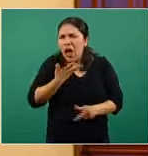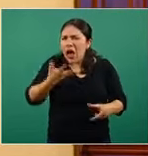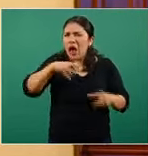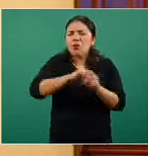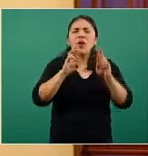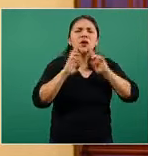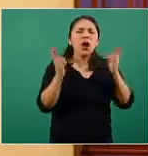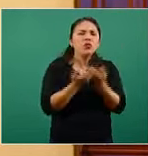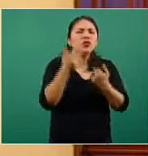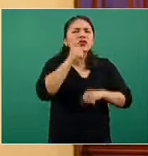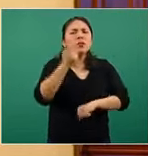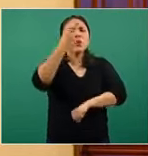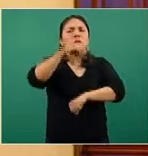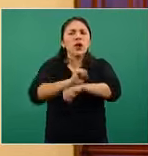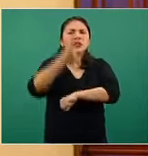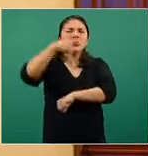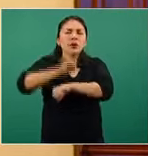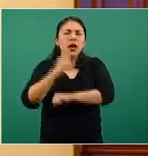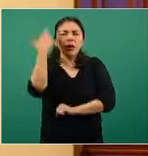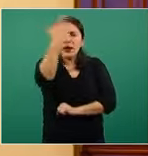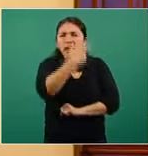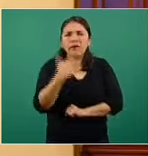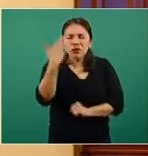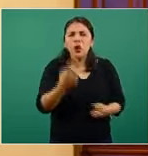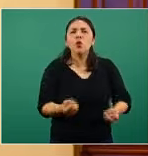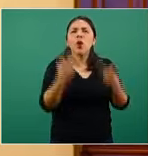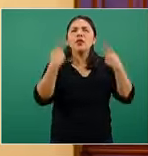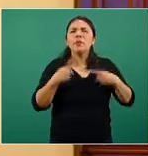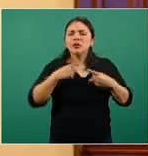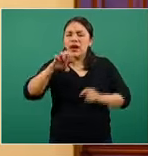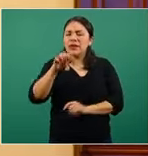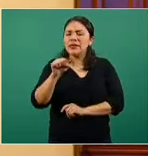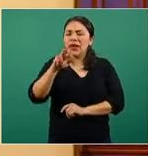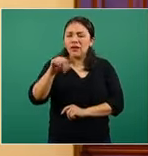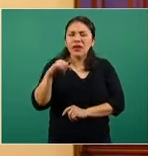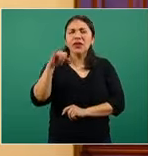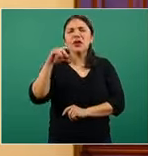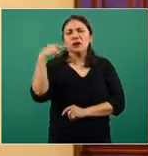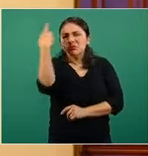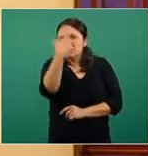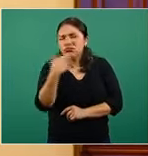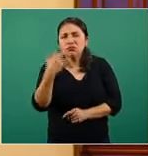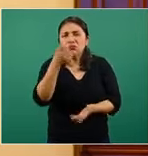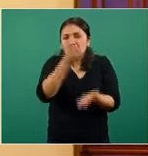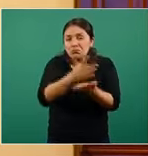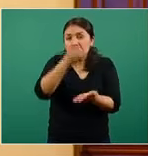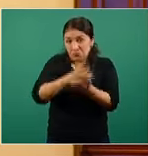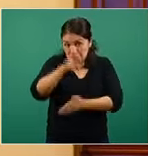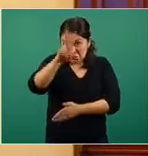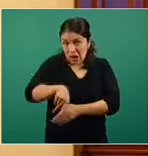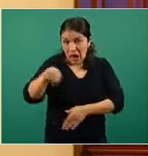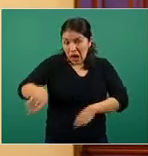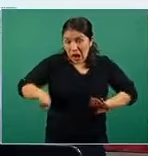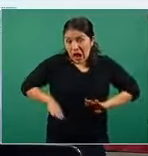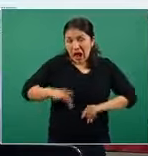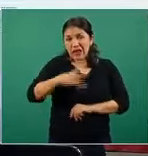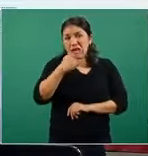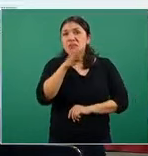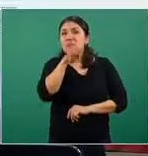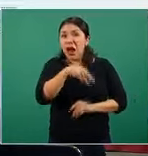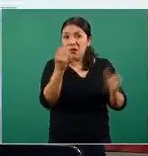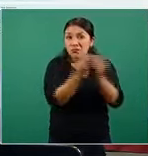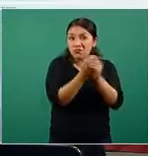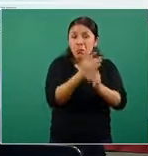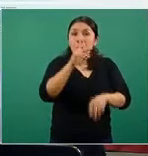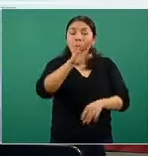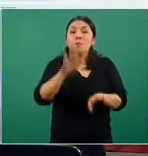de manera semanal, revisando los casos de los ESAVIS y identificando si la clasificación es correcta,